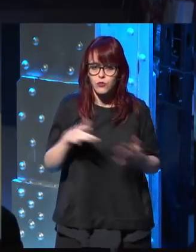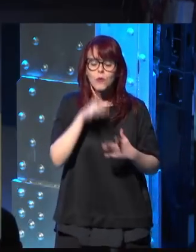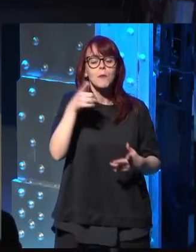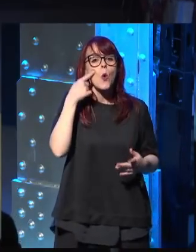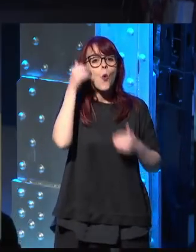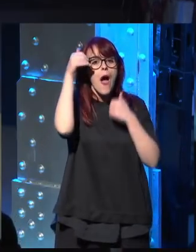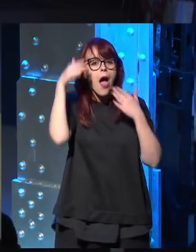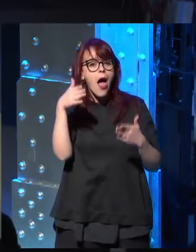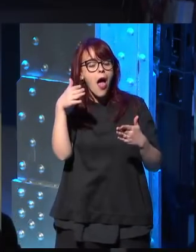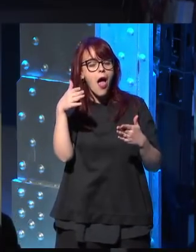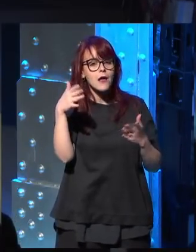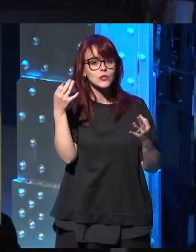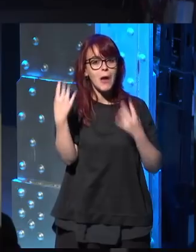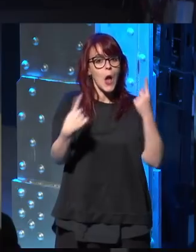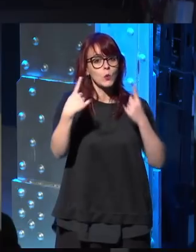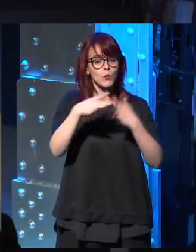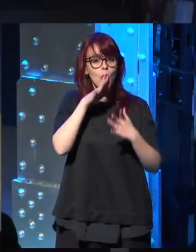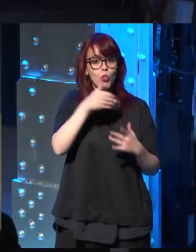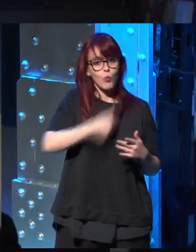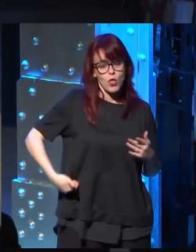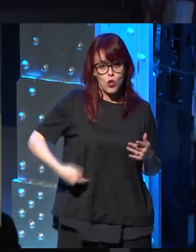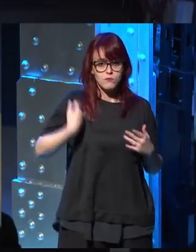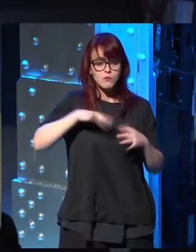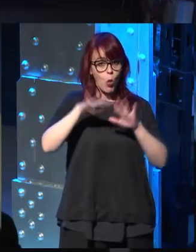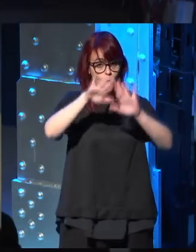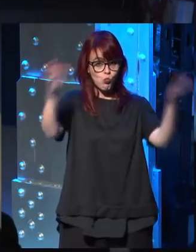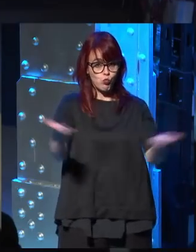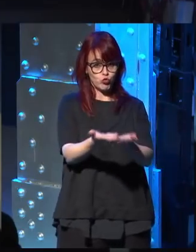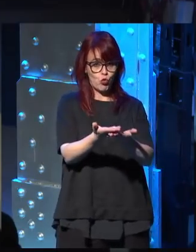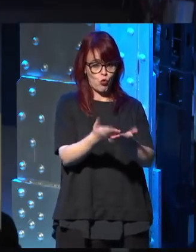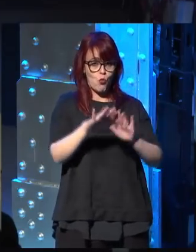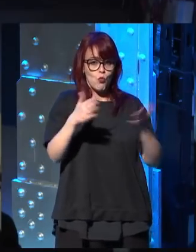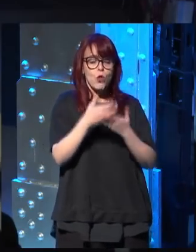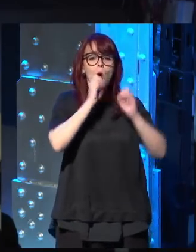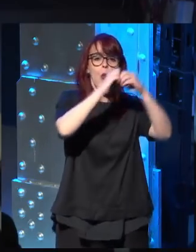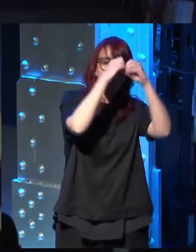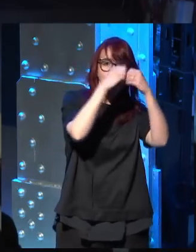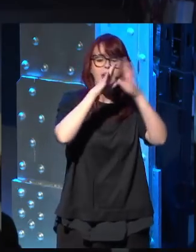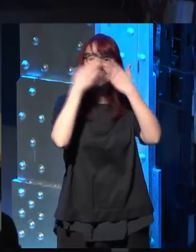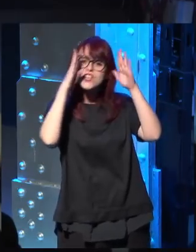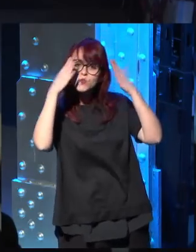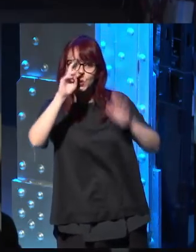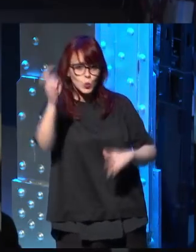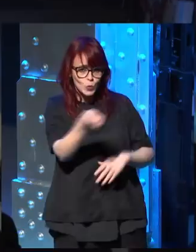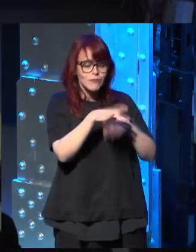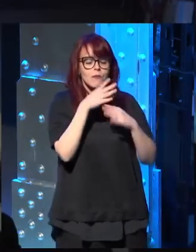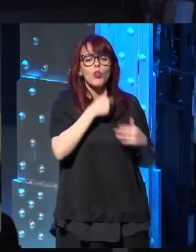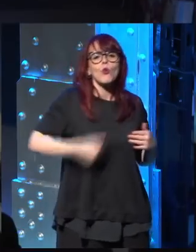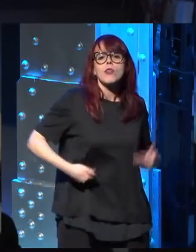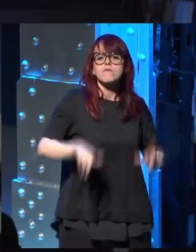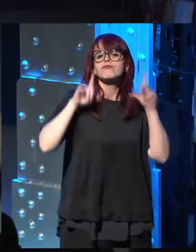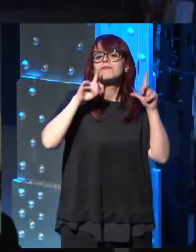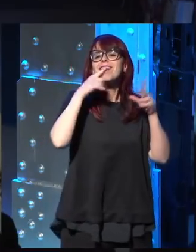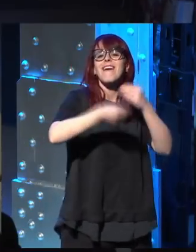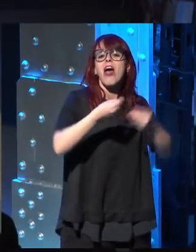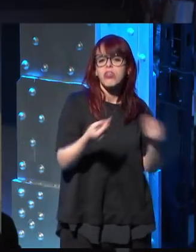gusta fijarme en qué hacen algunos de los dueños del mundo actual, ¿no? De los dueños de Google, de Facebook y todo eso, ¿no? Entonces, hace poco